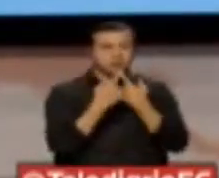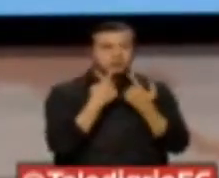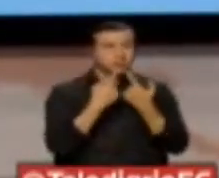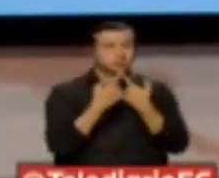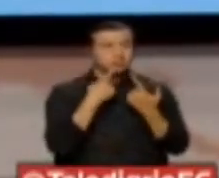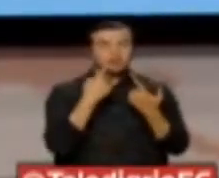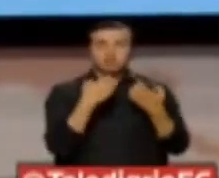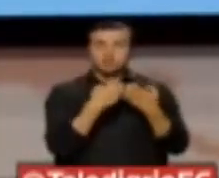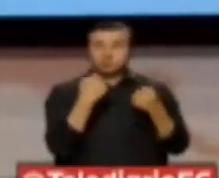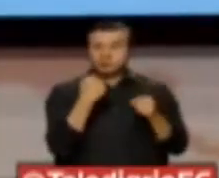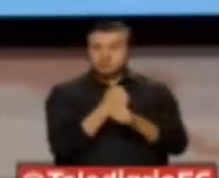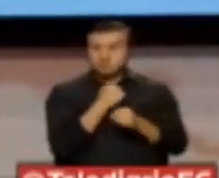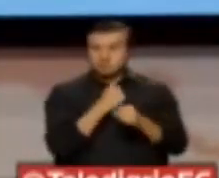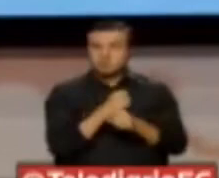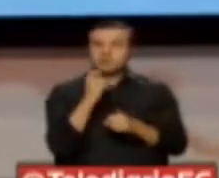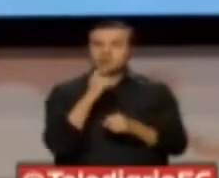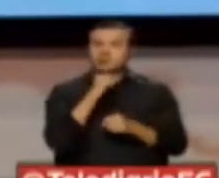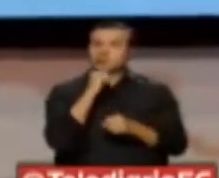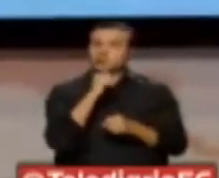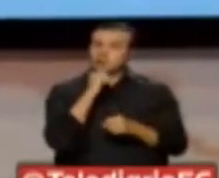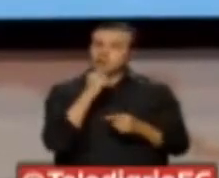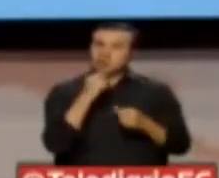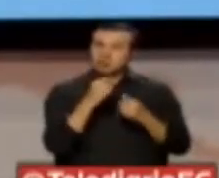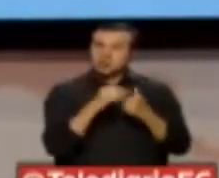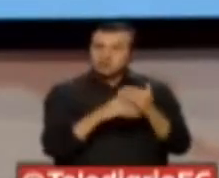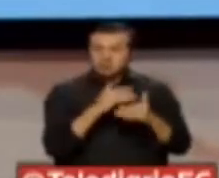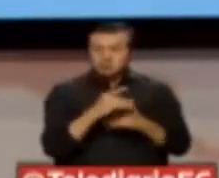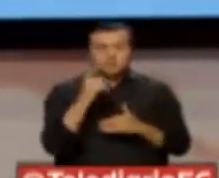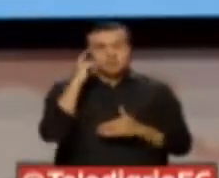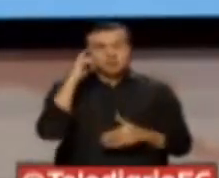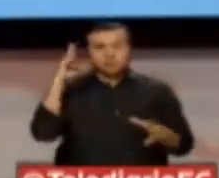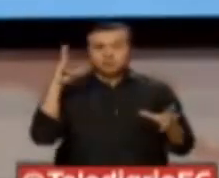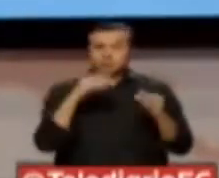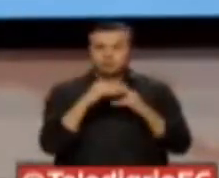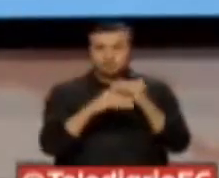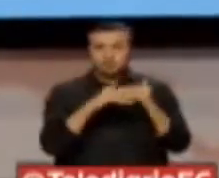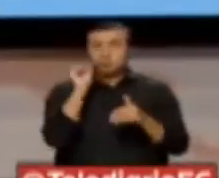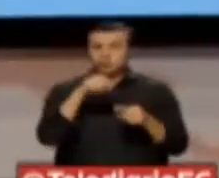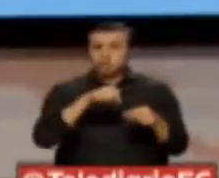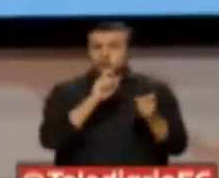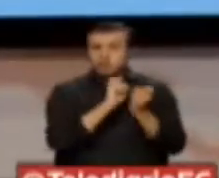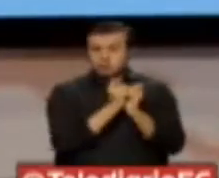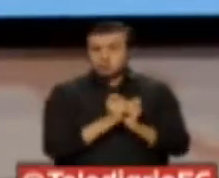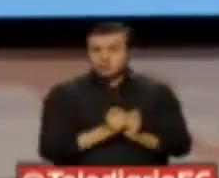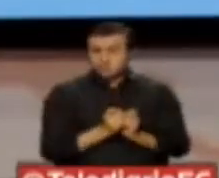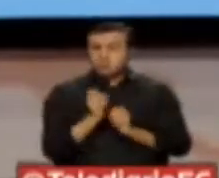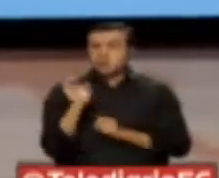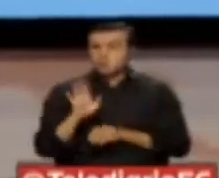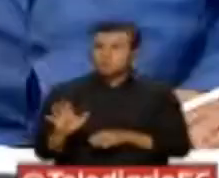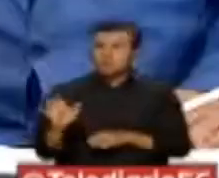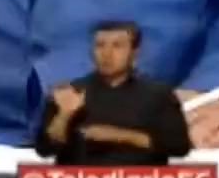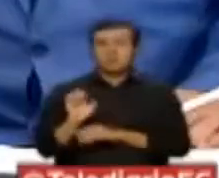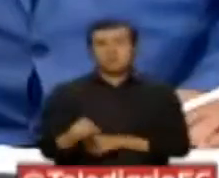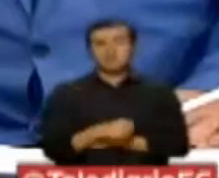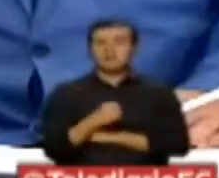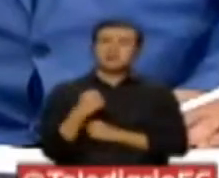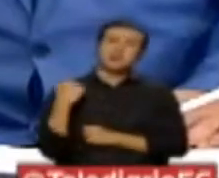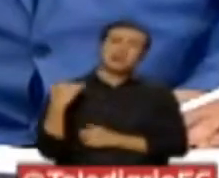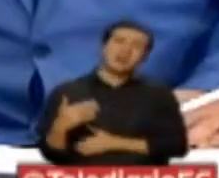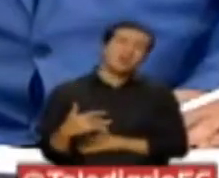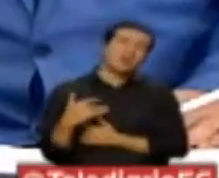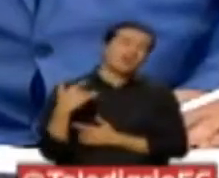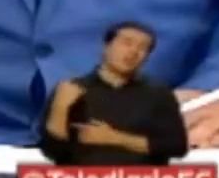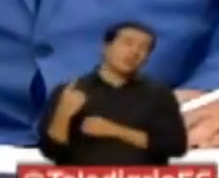trabajando en equipo pero necesitamos agilizar procesos yo pienso que todos los procesos son perfectibles y el ecuador no puede esperar